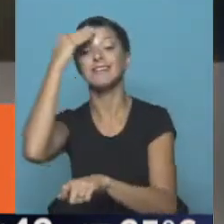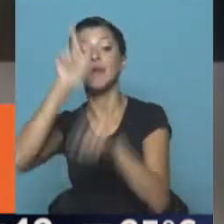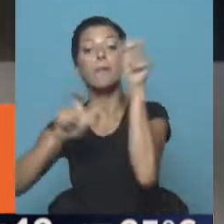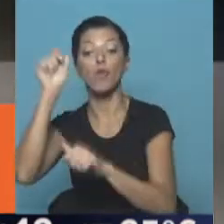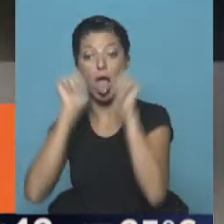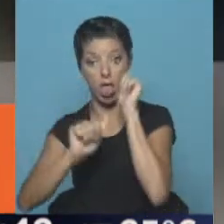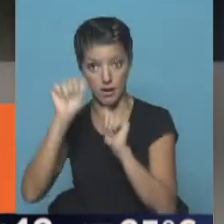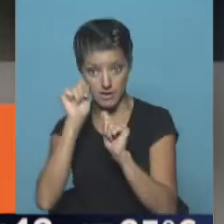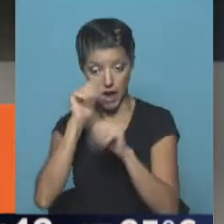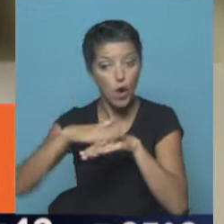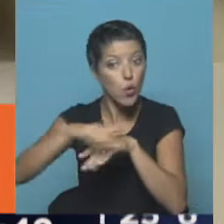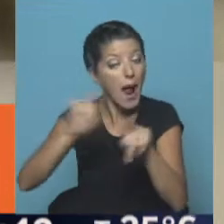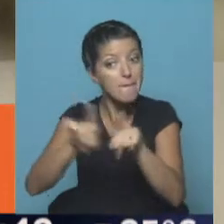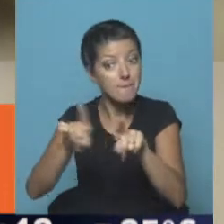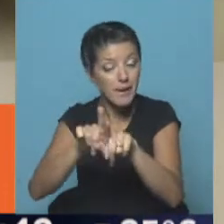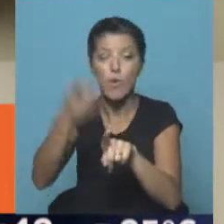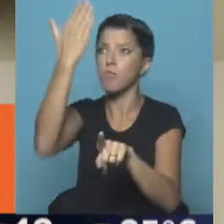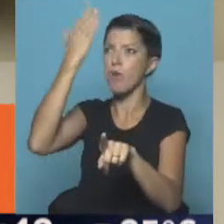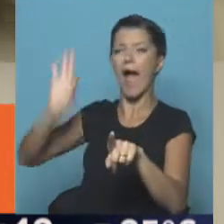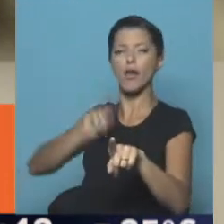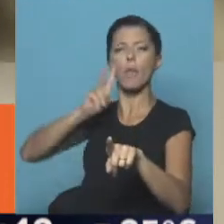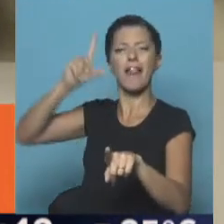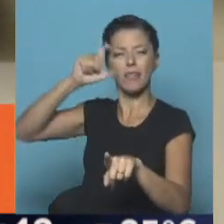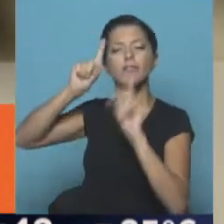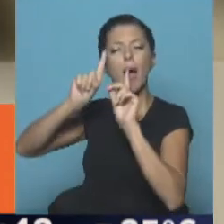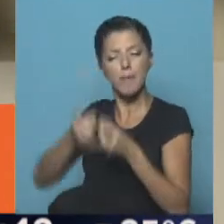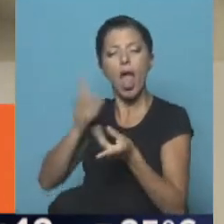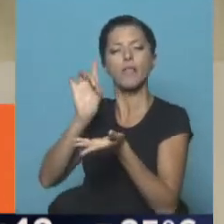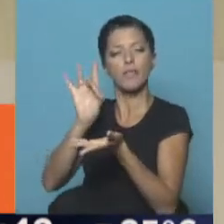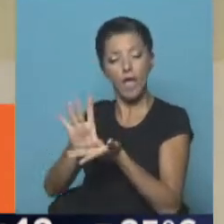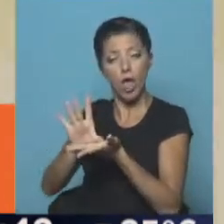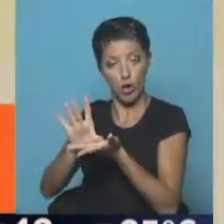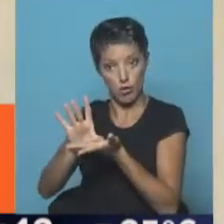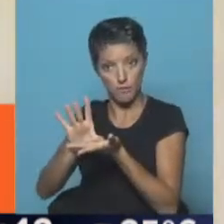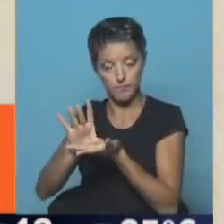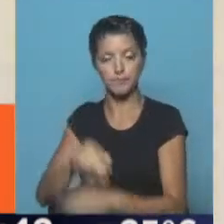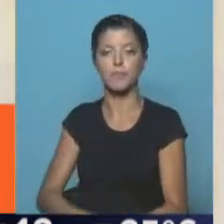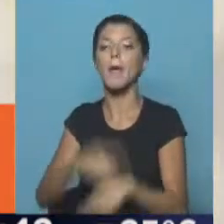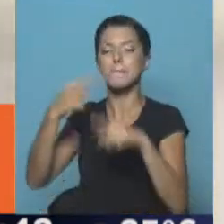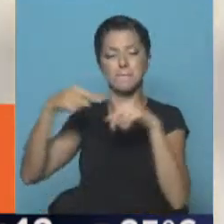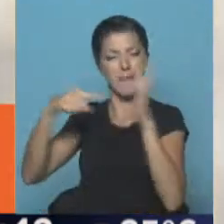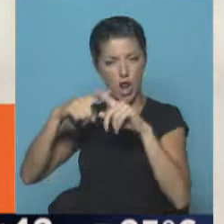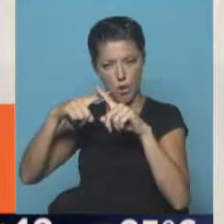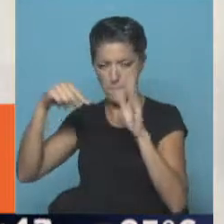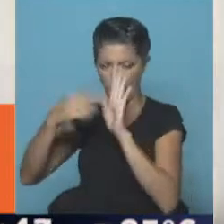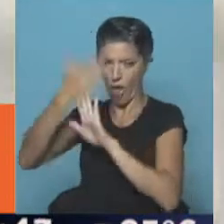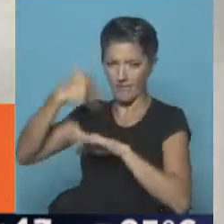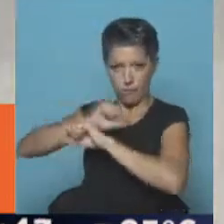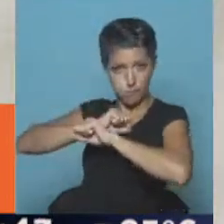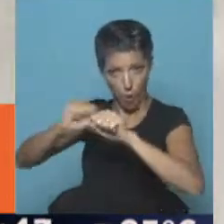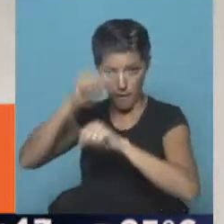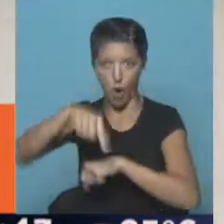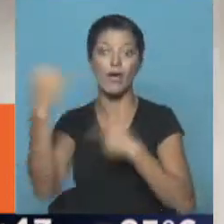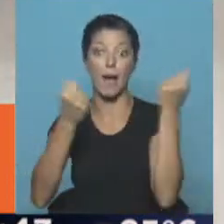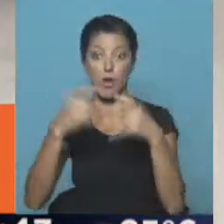4 muertos y 15 heridos. En ese mismo lugar, en el año 2010, había habido un atentado en donde... pero con bombas en este caso.